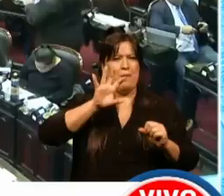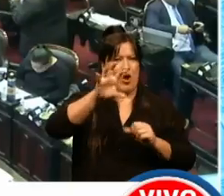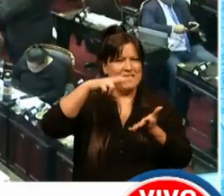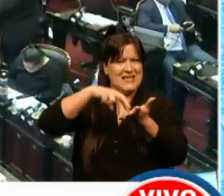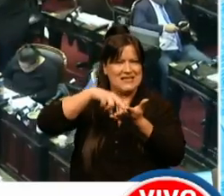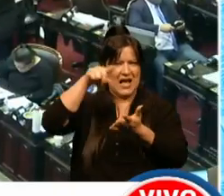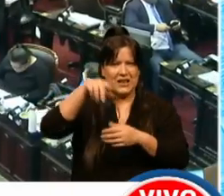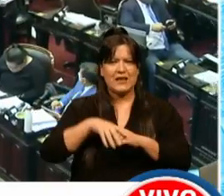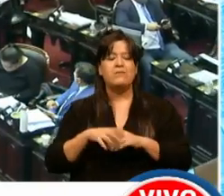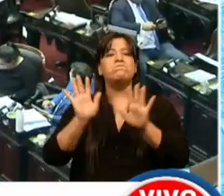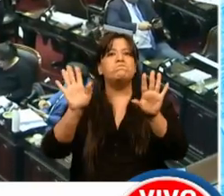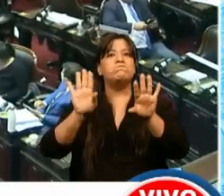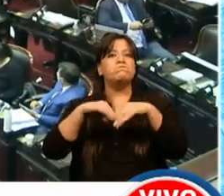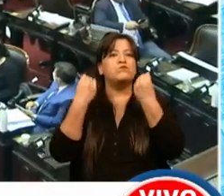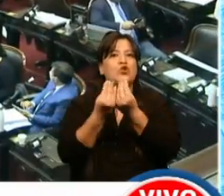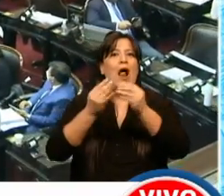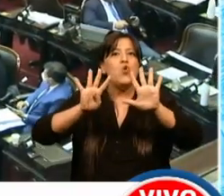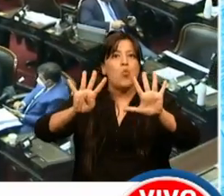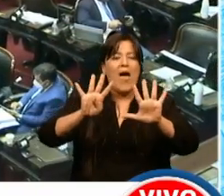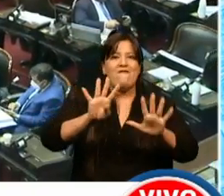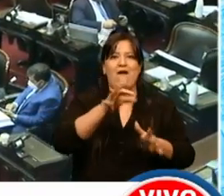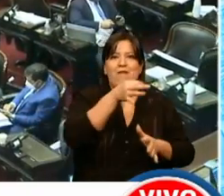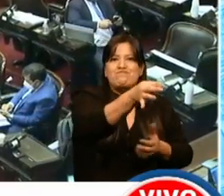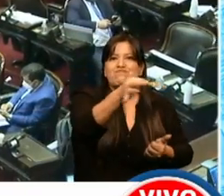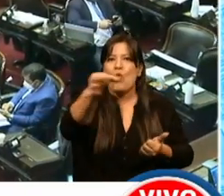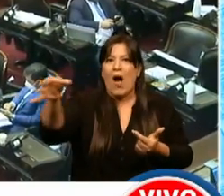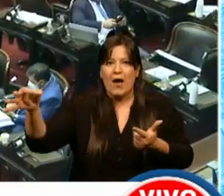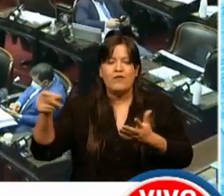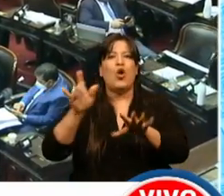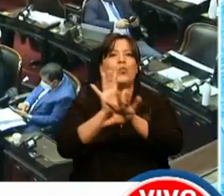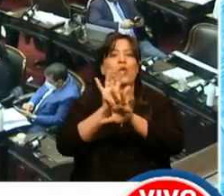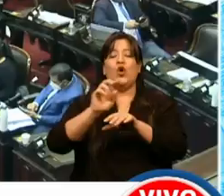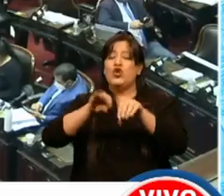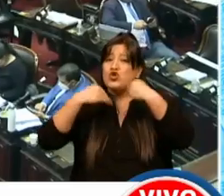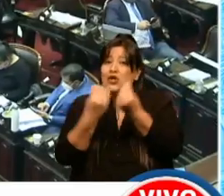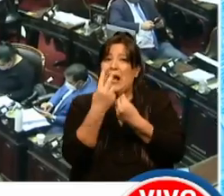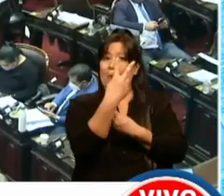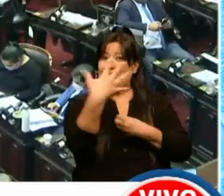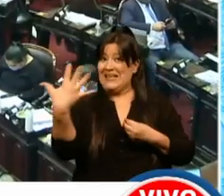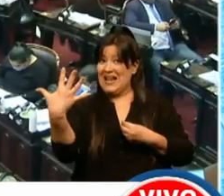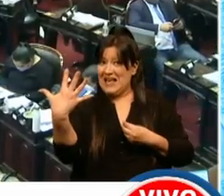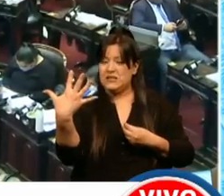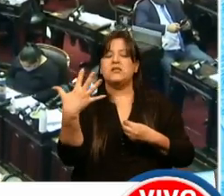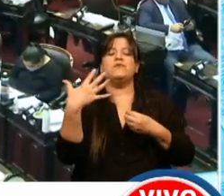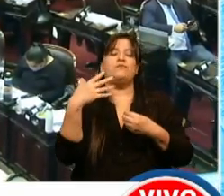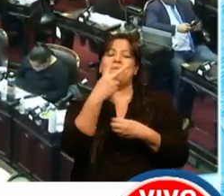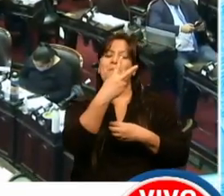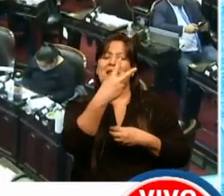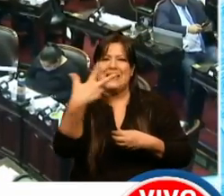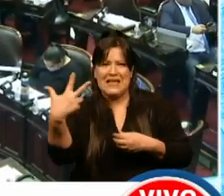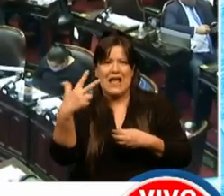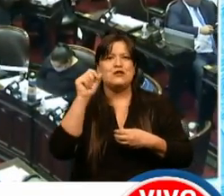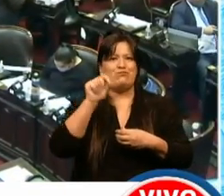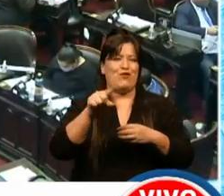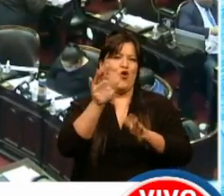tenemos 9 departamentos de los 23 departamentos bajo en la cobertura del interno un